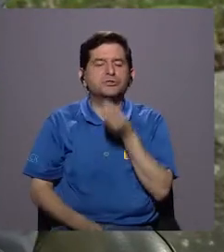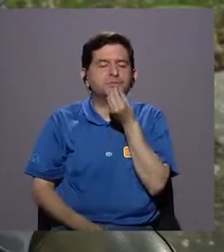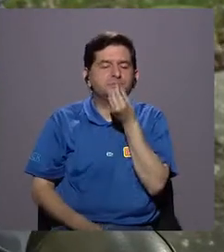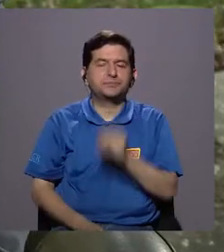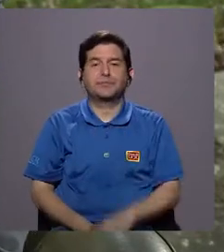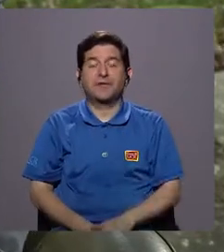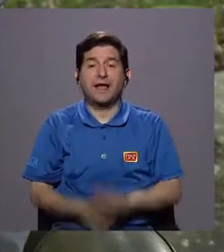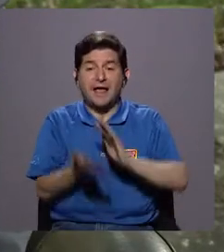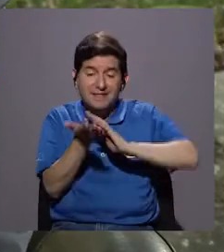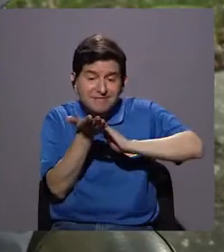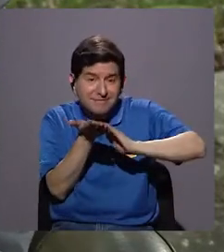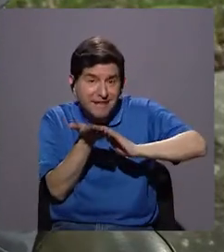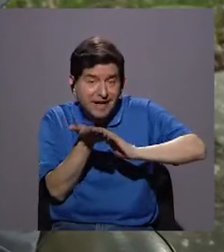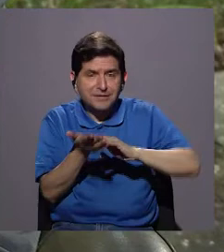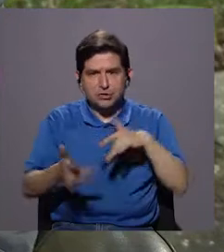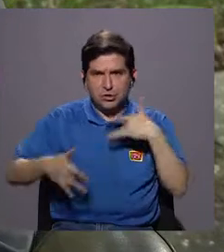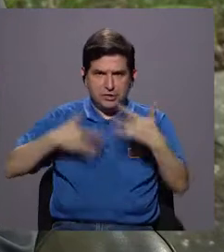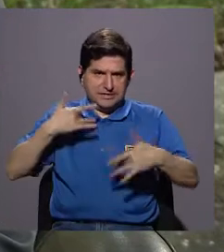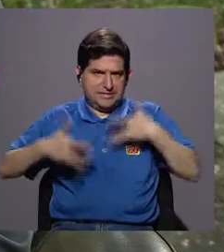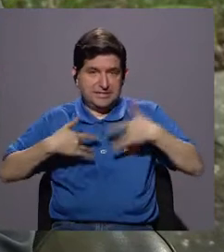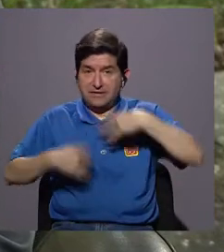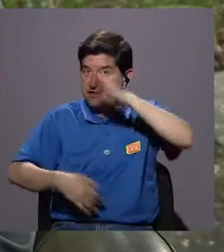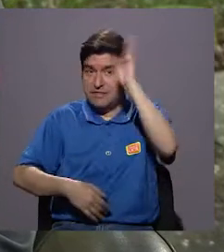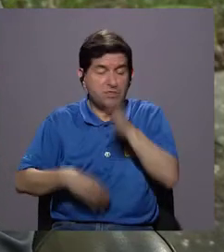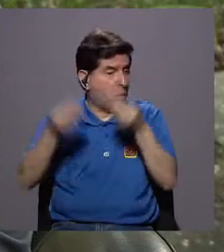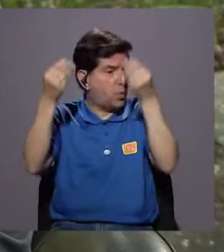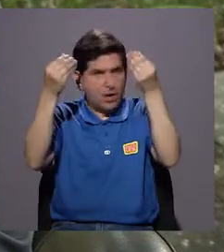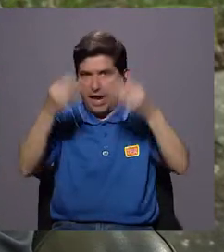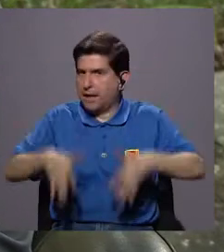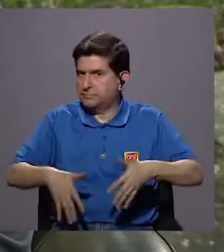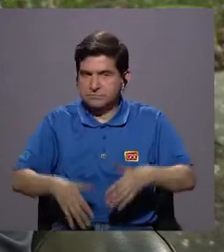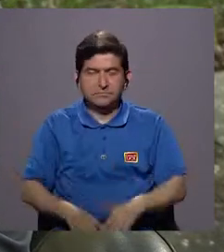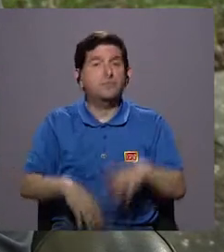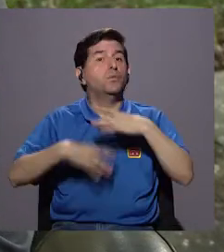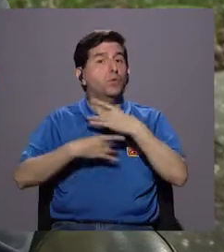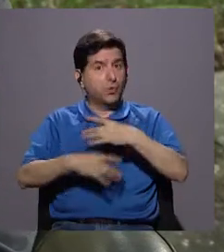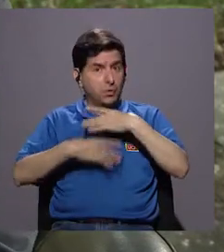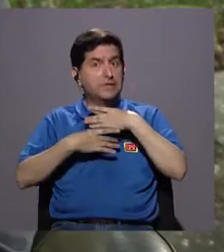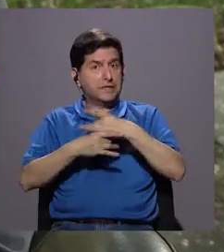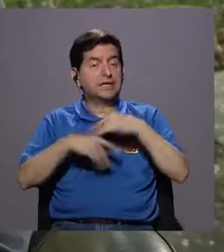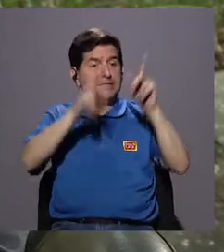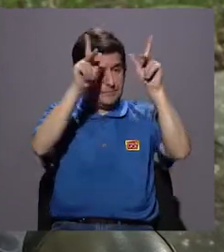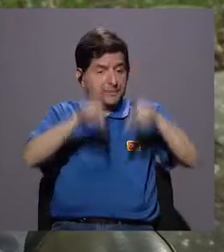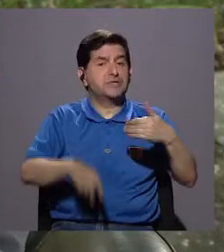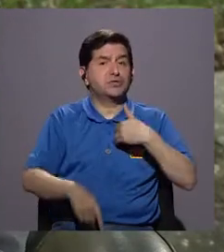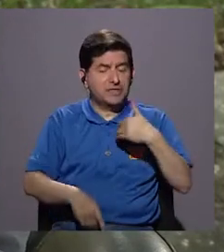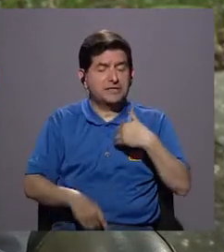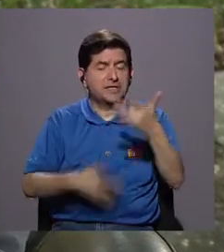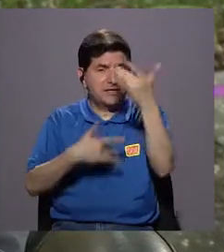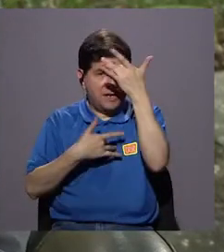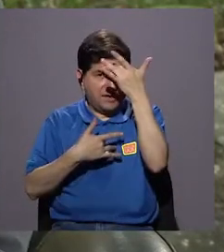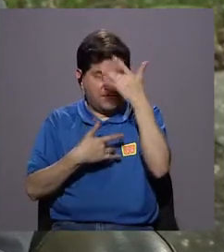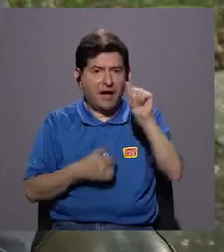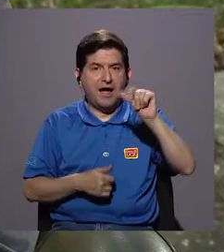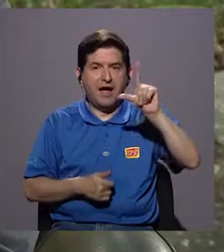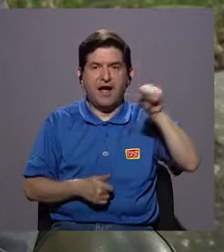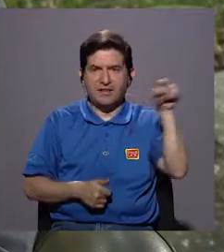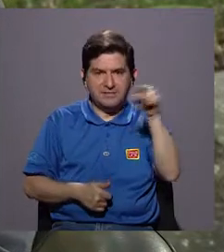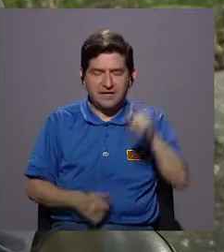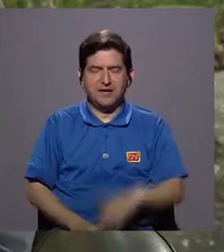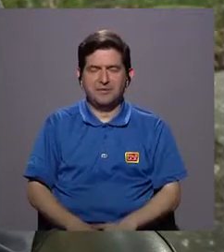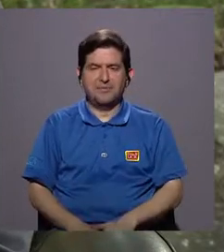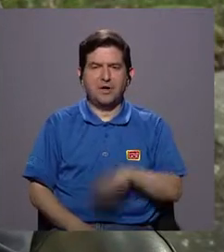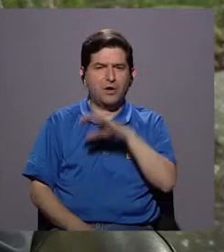El tacto y la sensibilidad es algo que nunca se pierde. Y de manera muy interesante, incluso pacientes que tienen una enfermedad de Alzheimer, una demencia